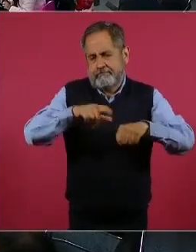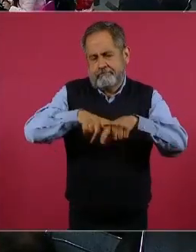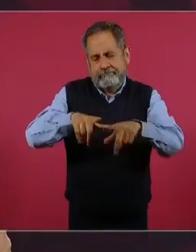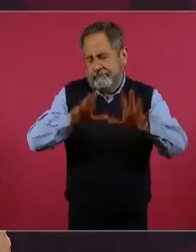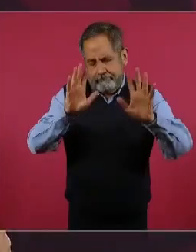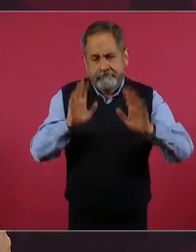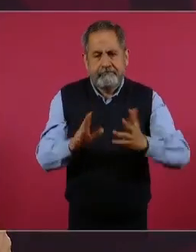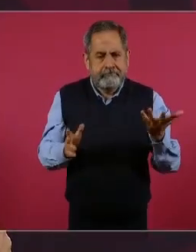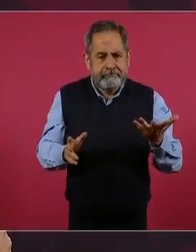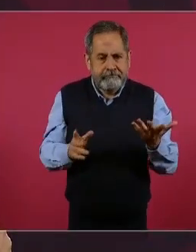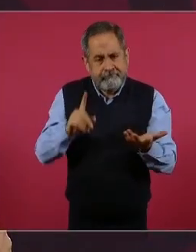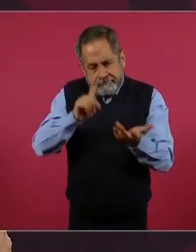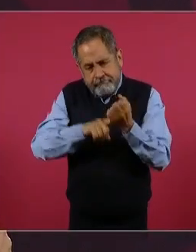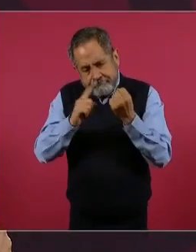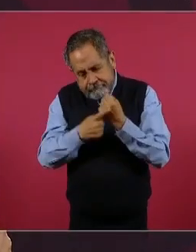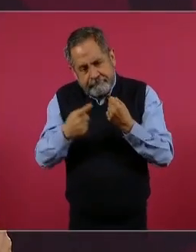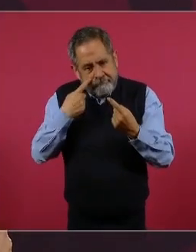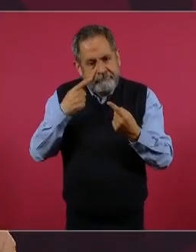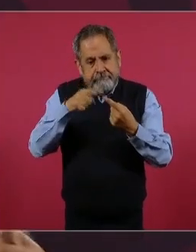y hay que